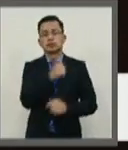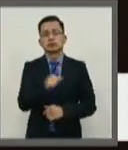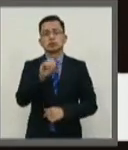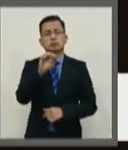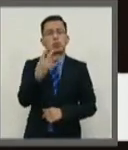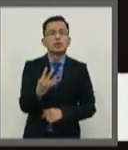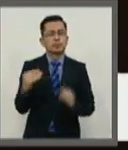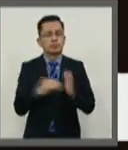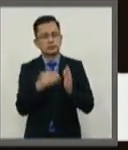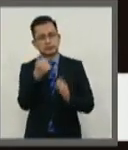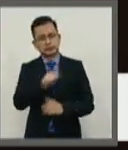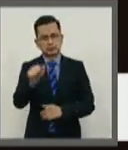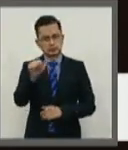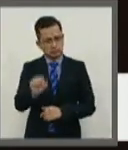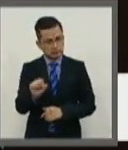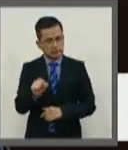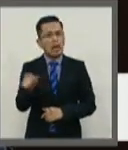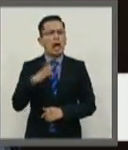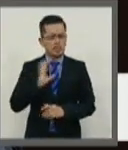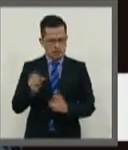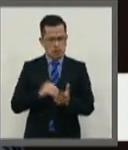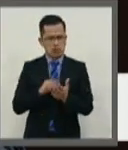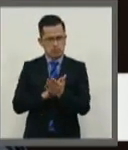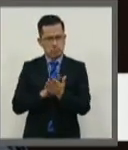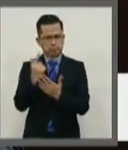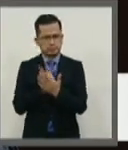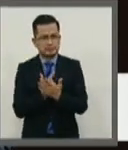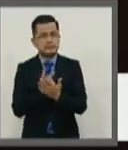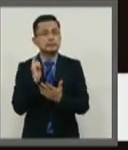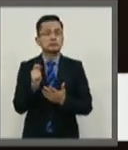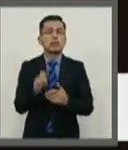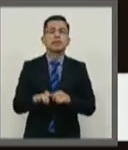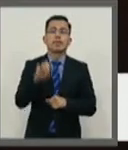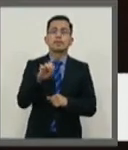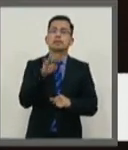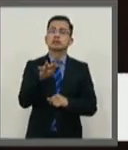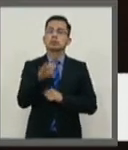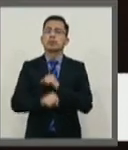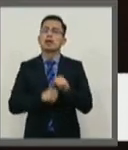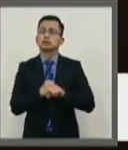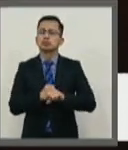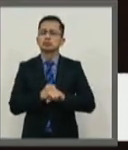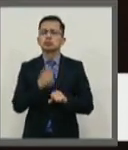1.604.670 están registrados. De igual manera, de 19 años,